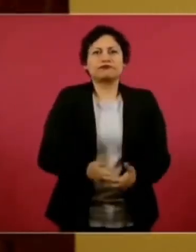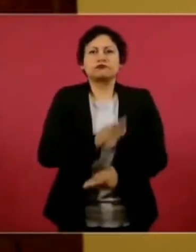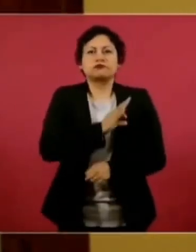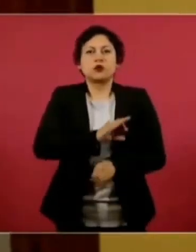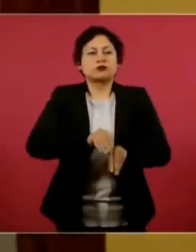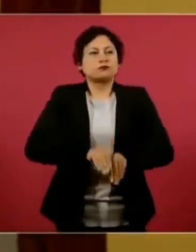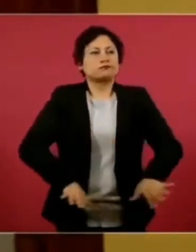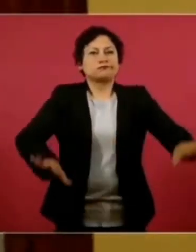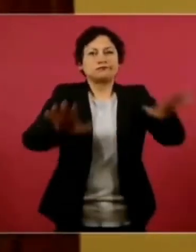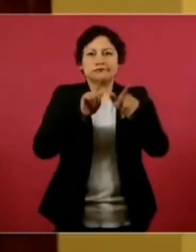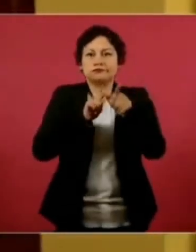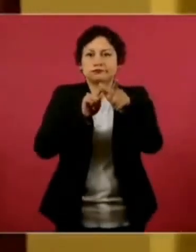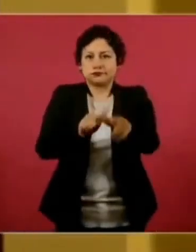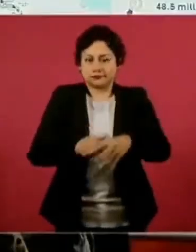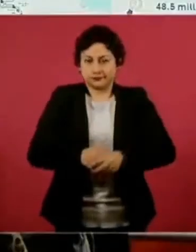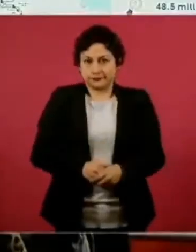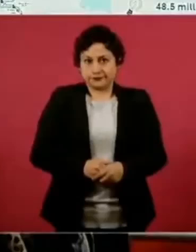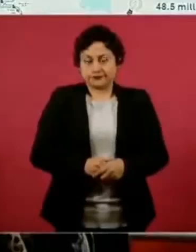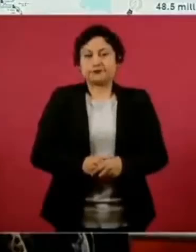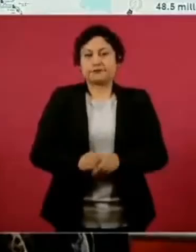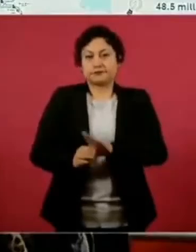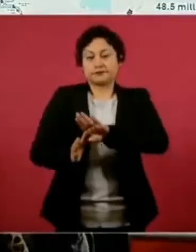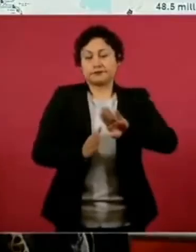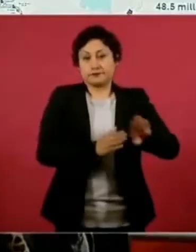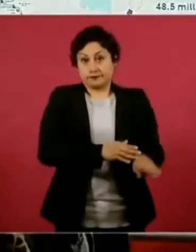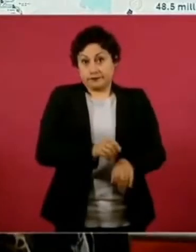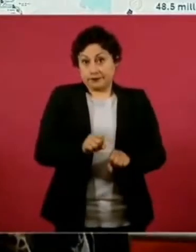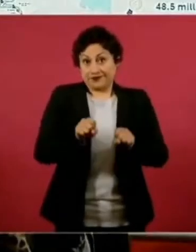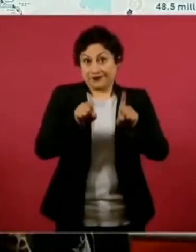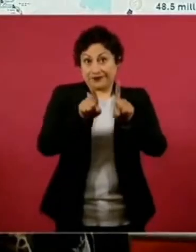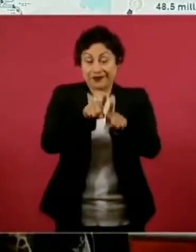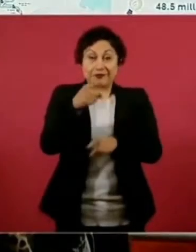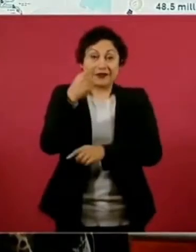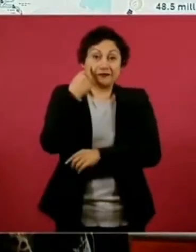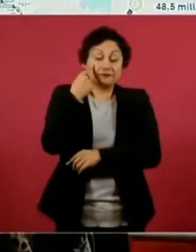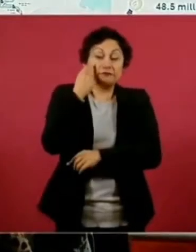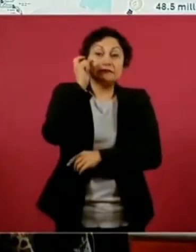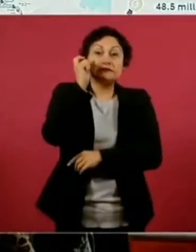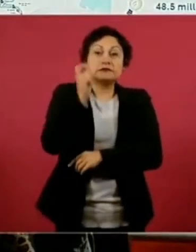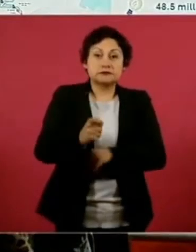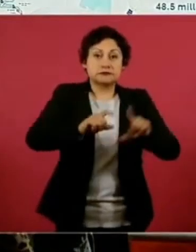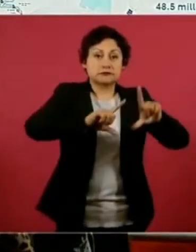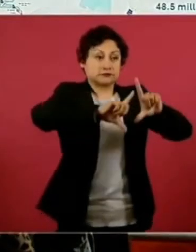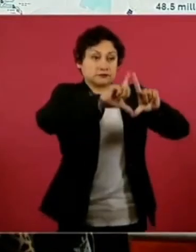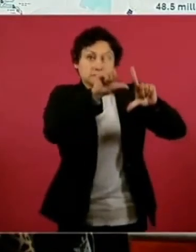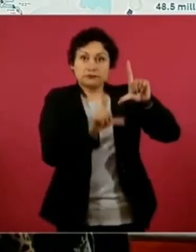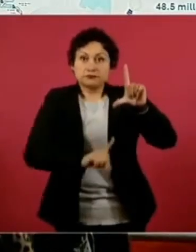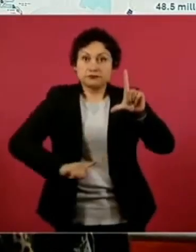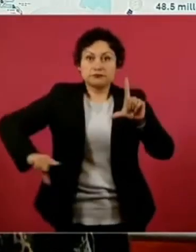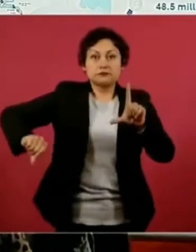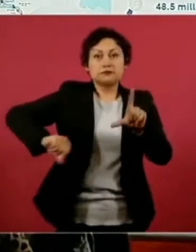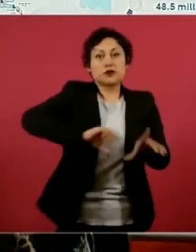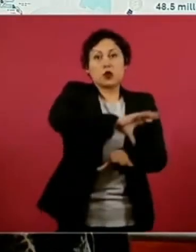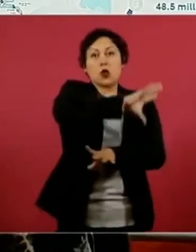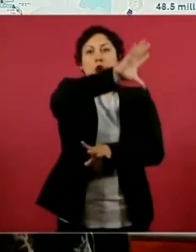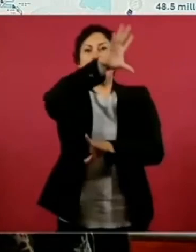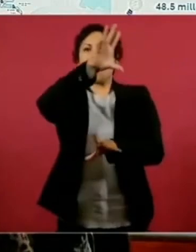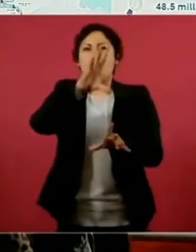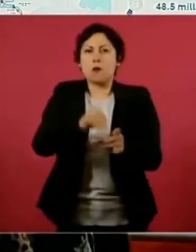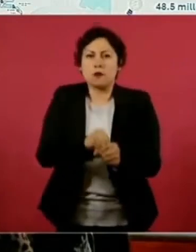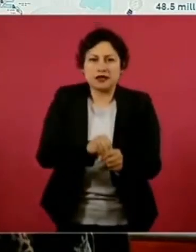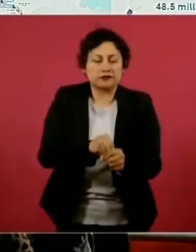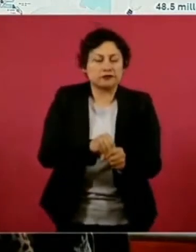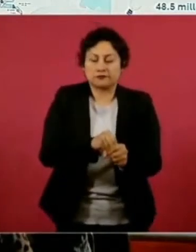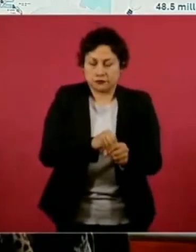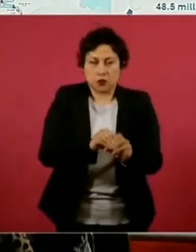En estas condiciones, también destacamos que no todo el país, hay algunas zonas que no cuentan con una